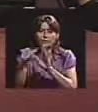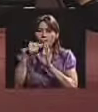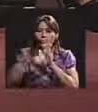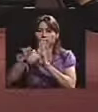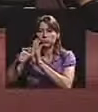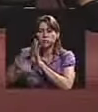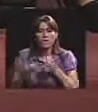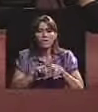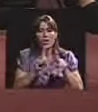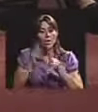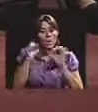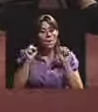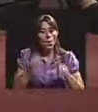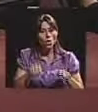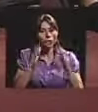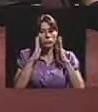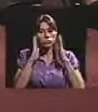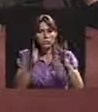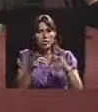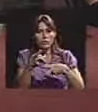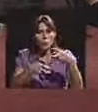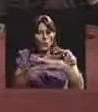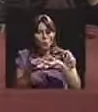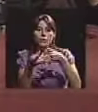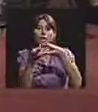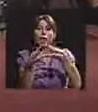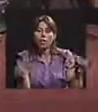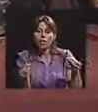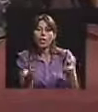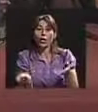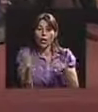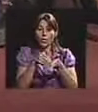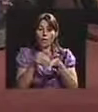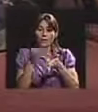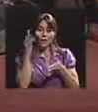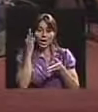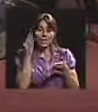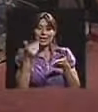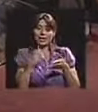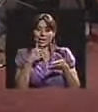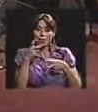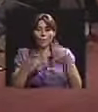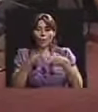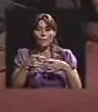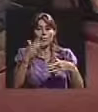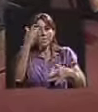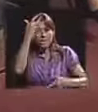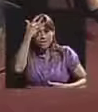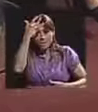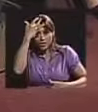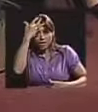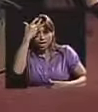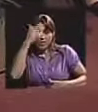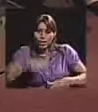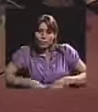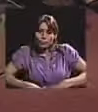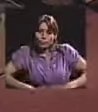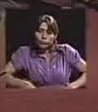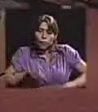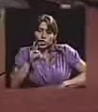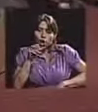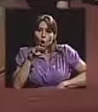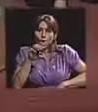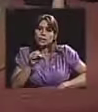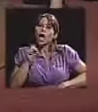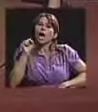para atender estos problemas, devolviéndole a la mujer que tiene un problema de enfermedad en sus trompas, devolviéndole la capacidad